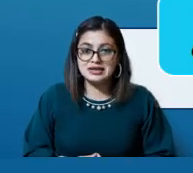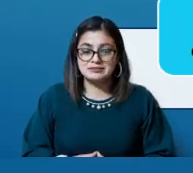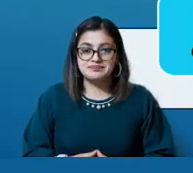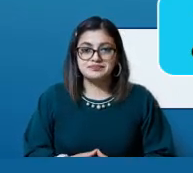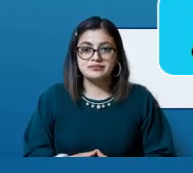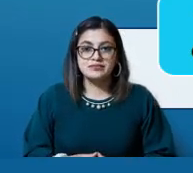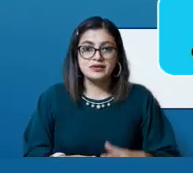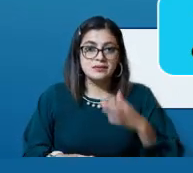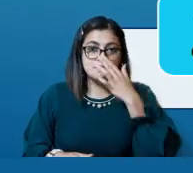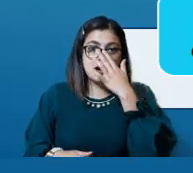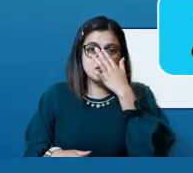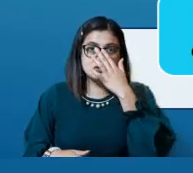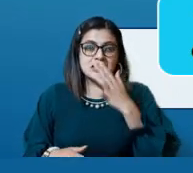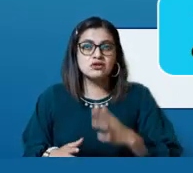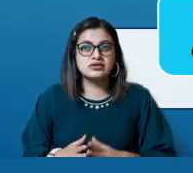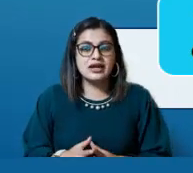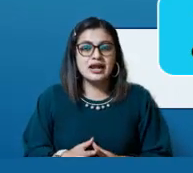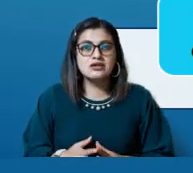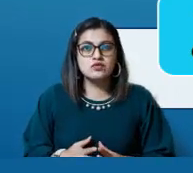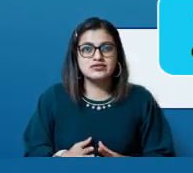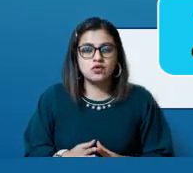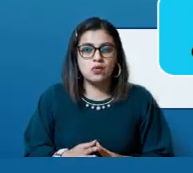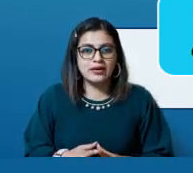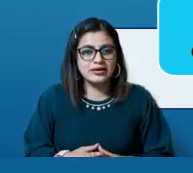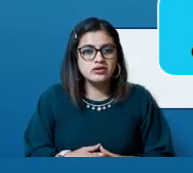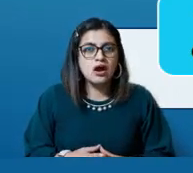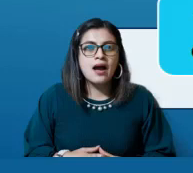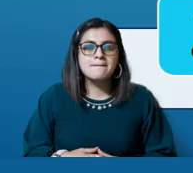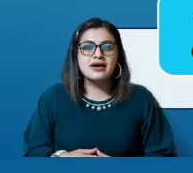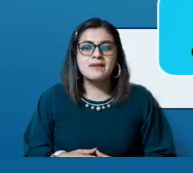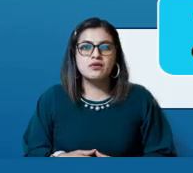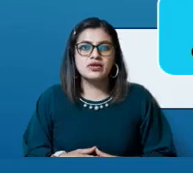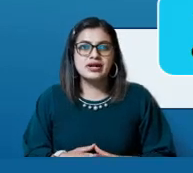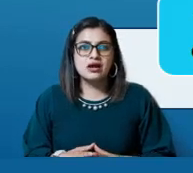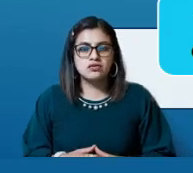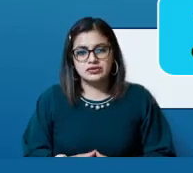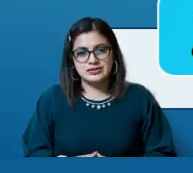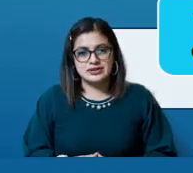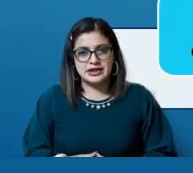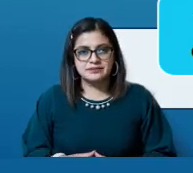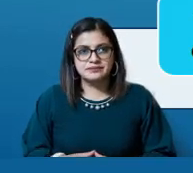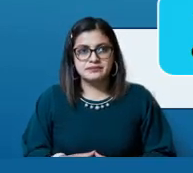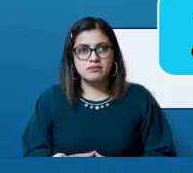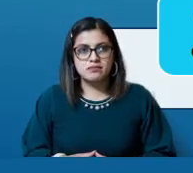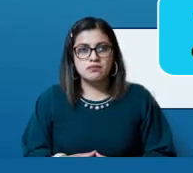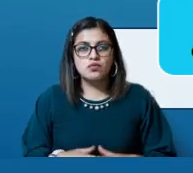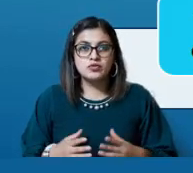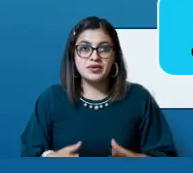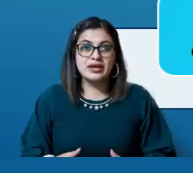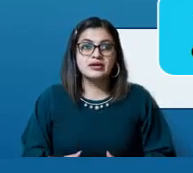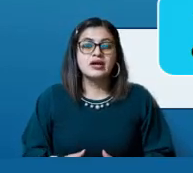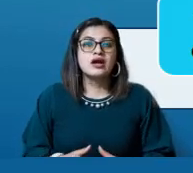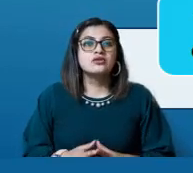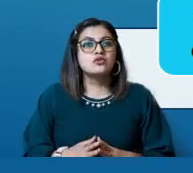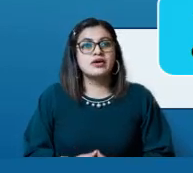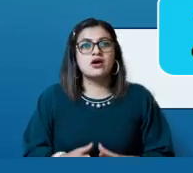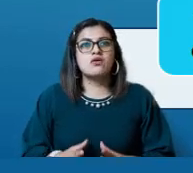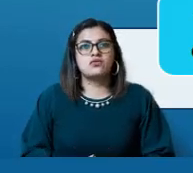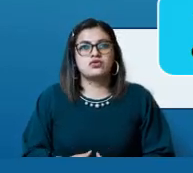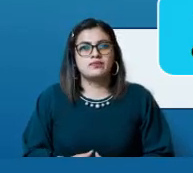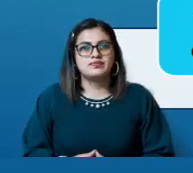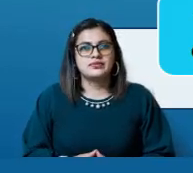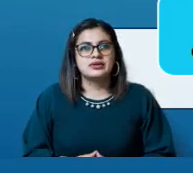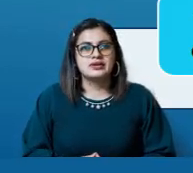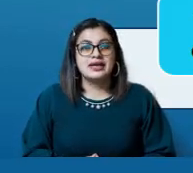en casa. Vamos a anotarla en nuestro cuaderno para poderla contestar. Muy bien.